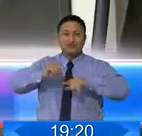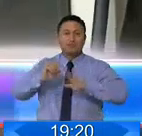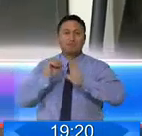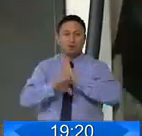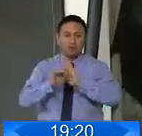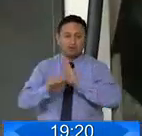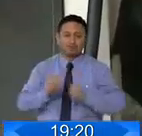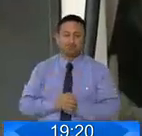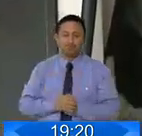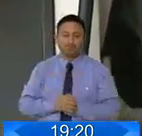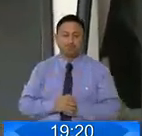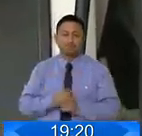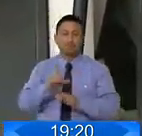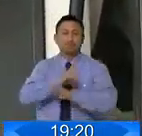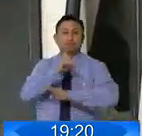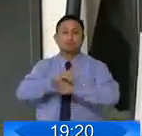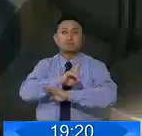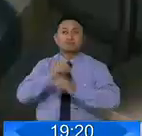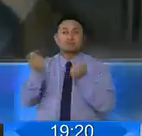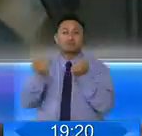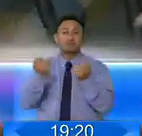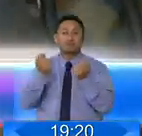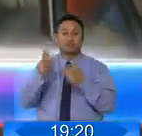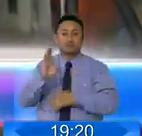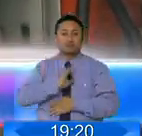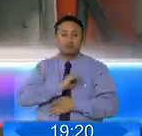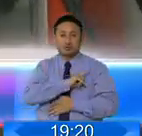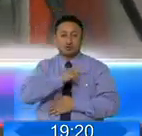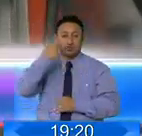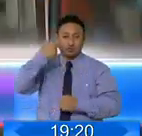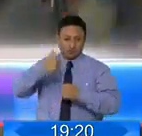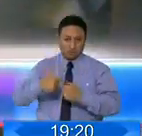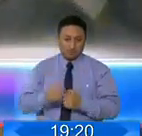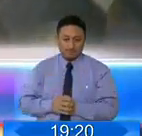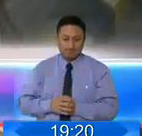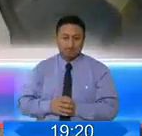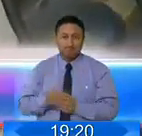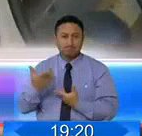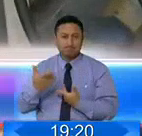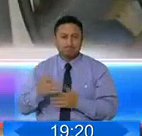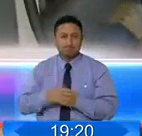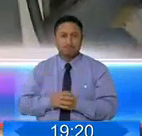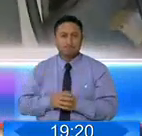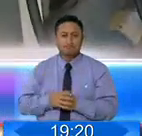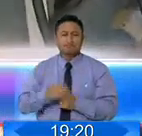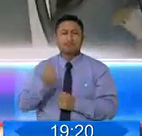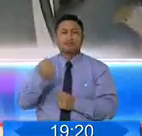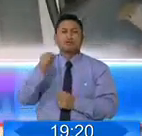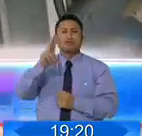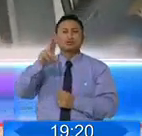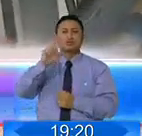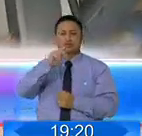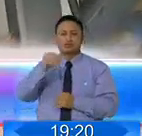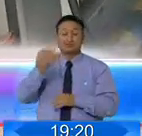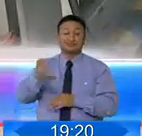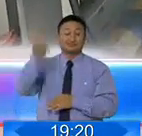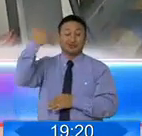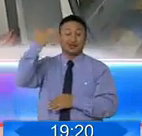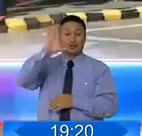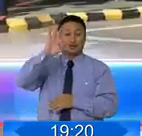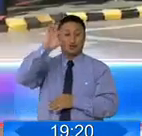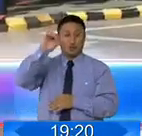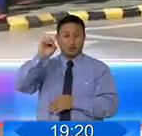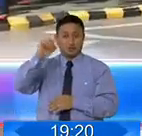eficiente. Según lo explicó el director de control técnico de combustibles de la ARCH, el stock de gasolina Super de 90 octanos con el que contaban las